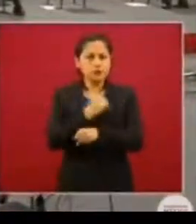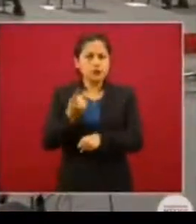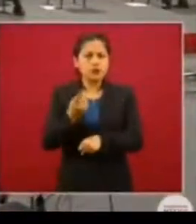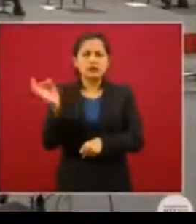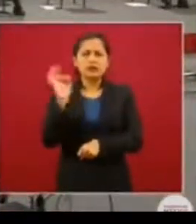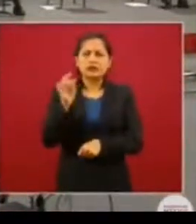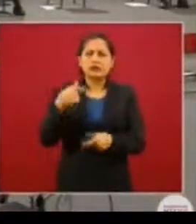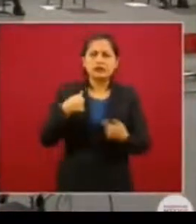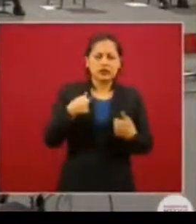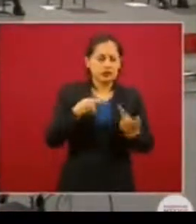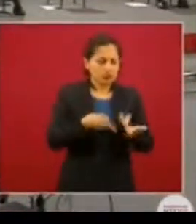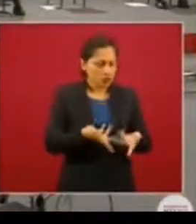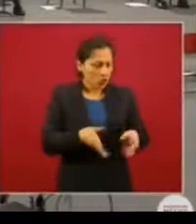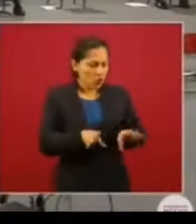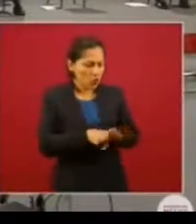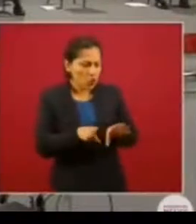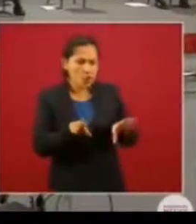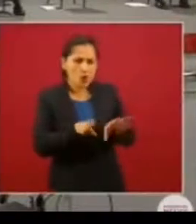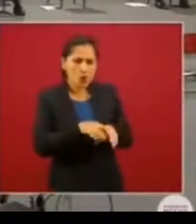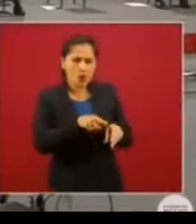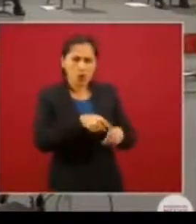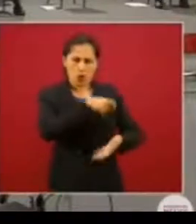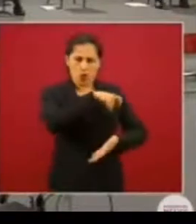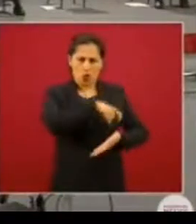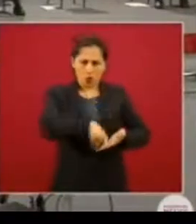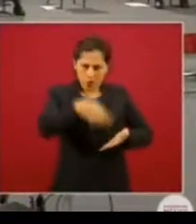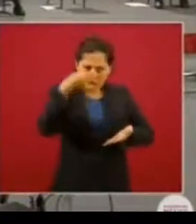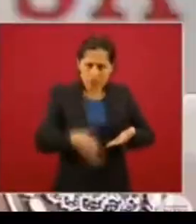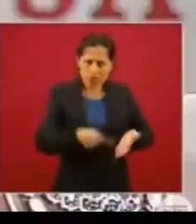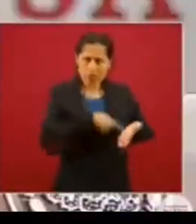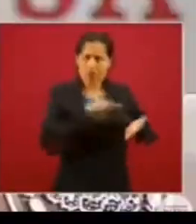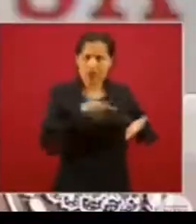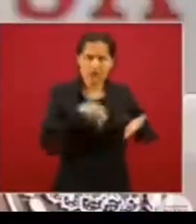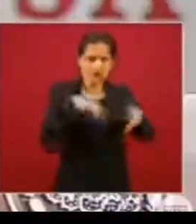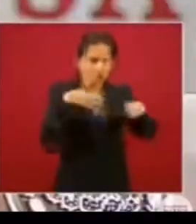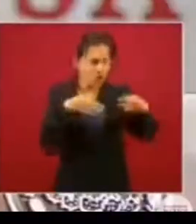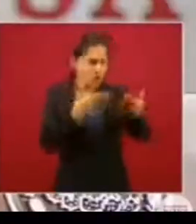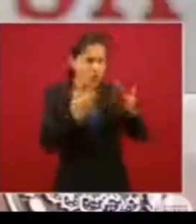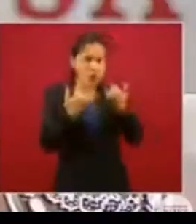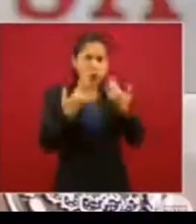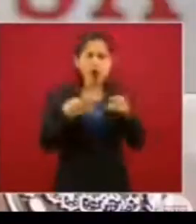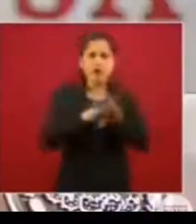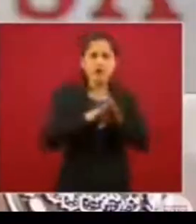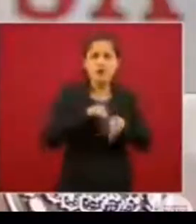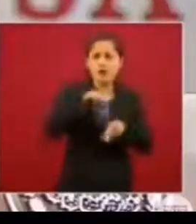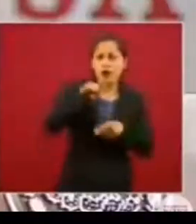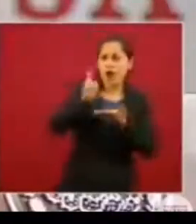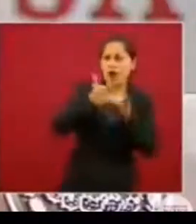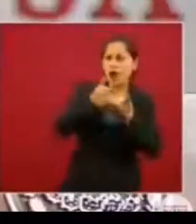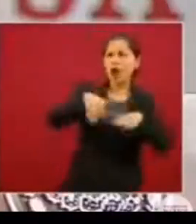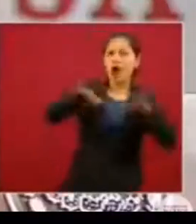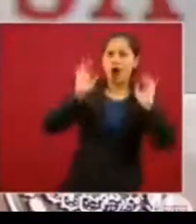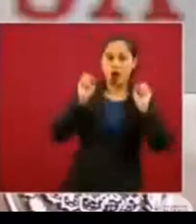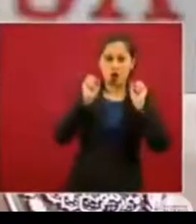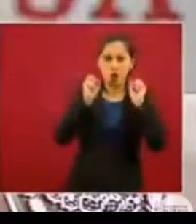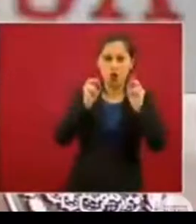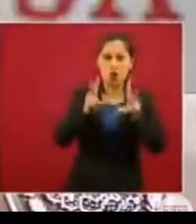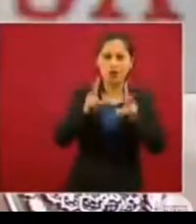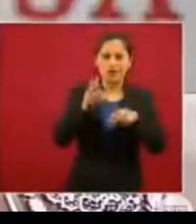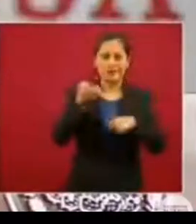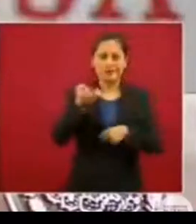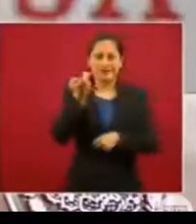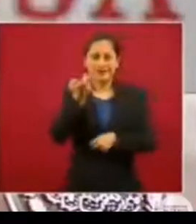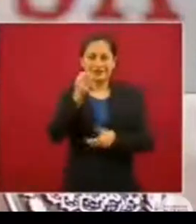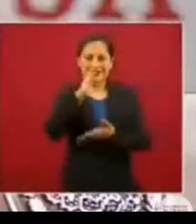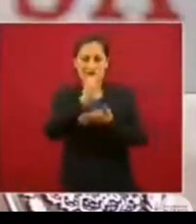lo podían comprobar y entonces comprar una factura y sin darse cuenta están comprando facturas a empresas que están involucradas